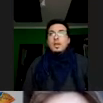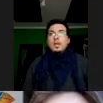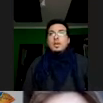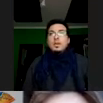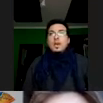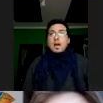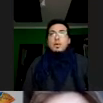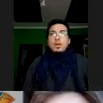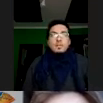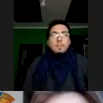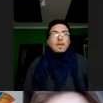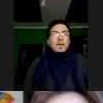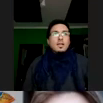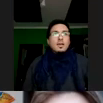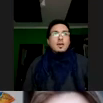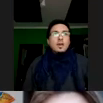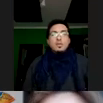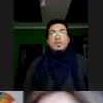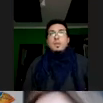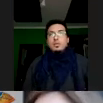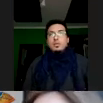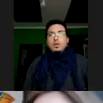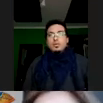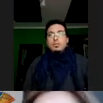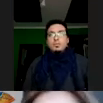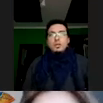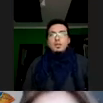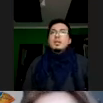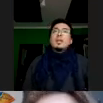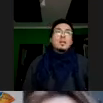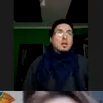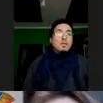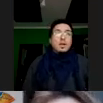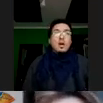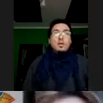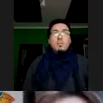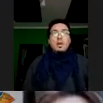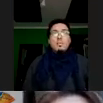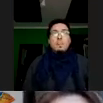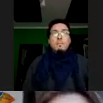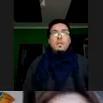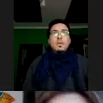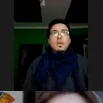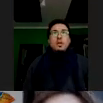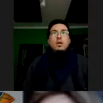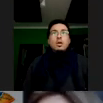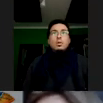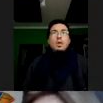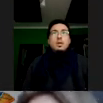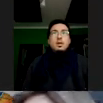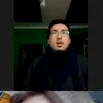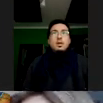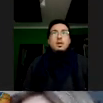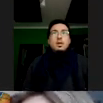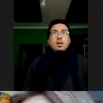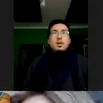conocer a priori estos elementos que son súper importantes que tienen que estar reflejados en el plano. Es